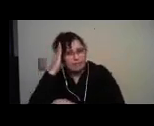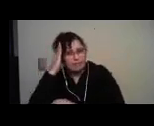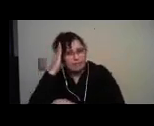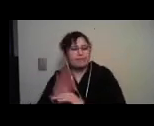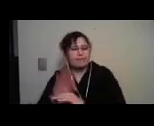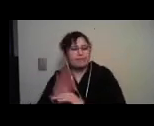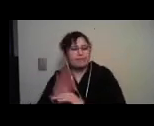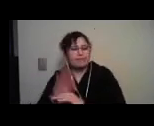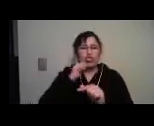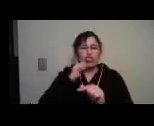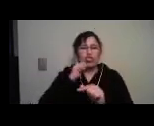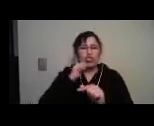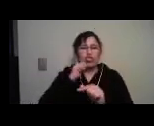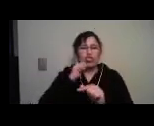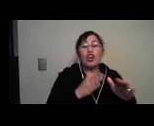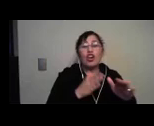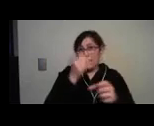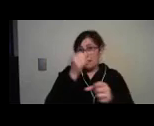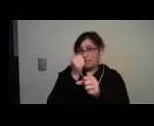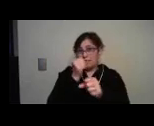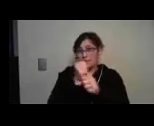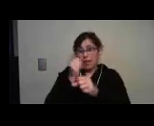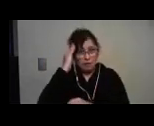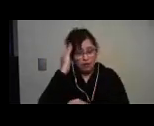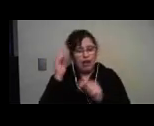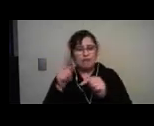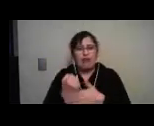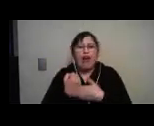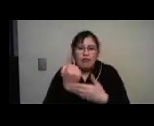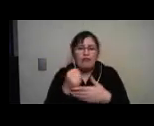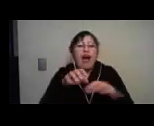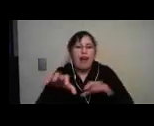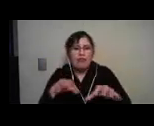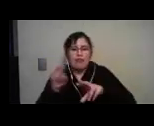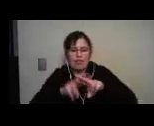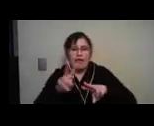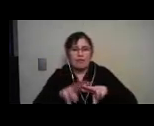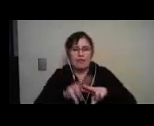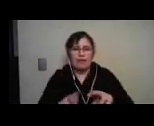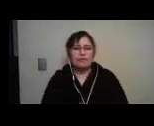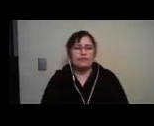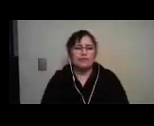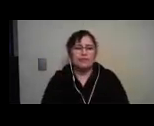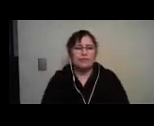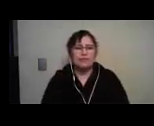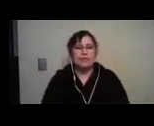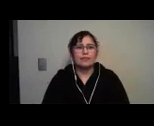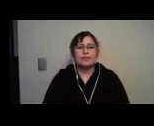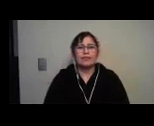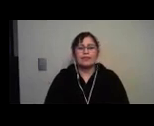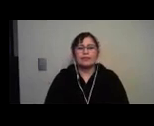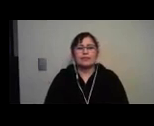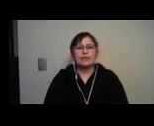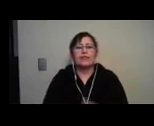la memoria de trabajo, que es la memoria que nos permite poder desarrollar algunas actividades de forma